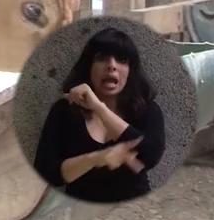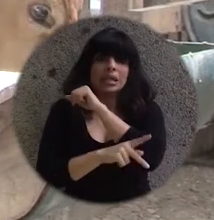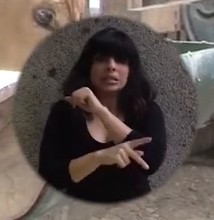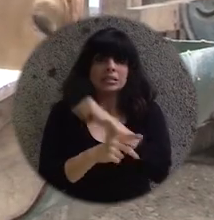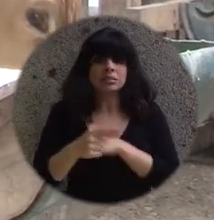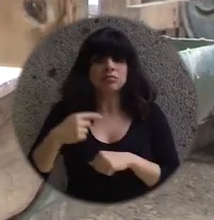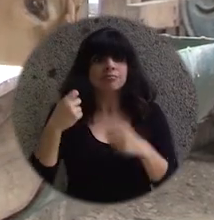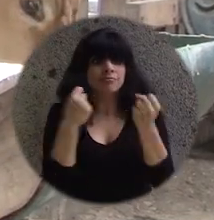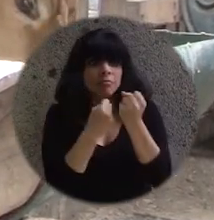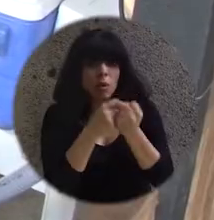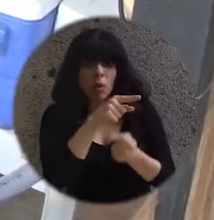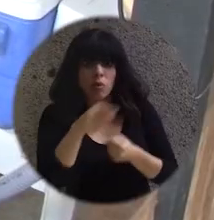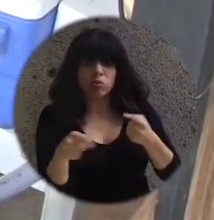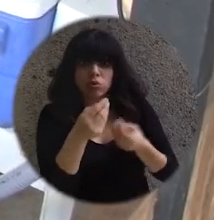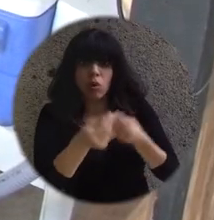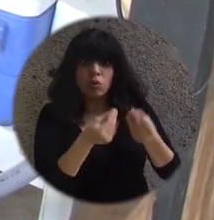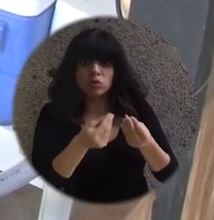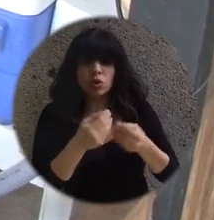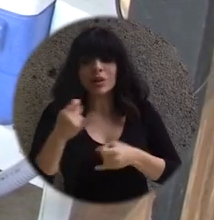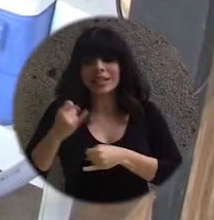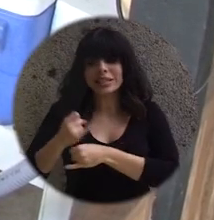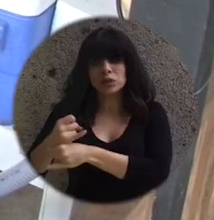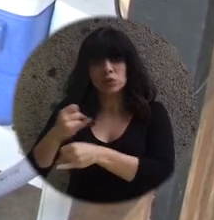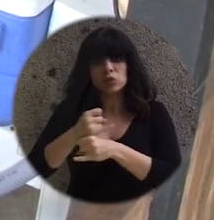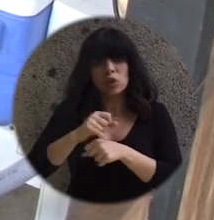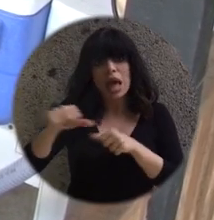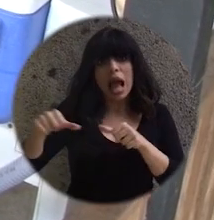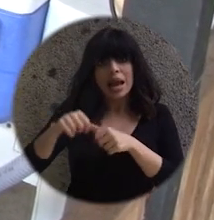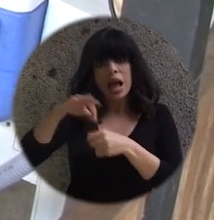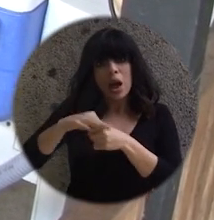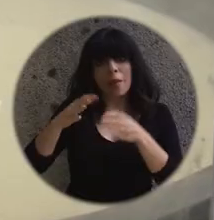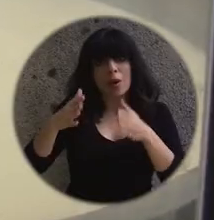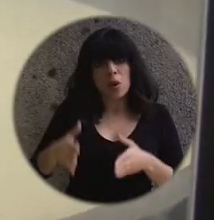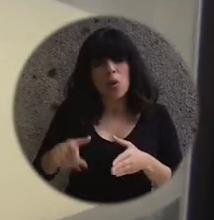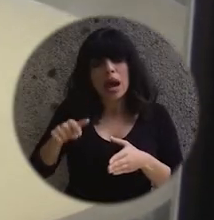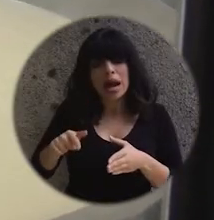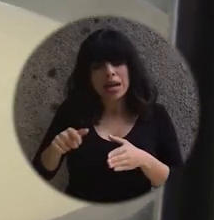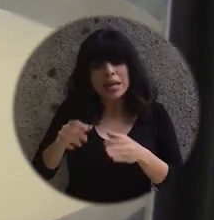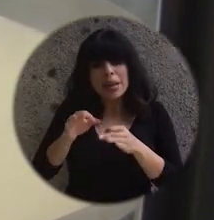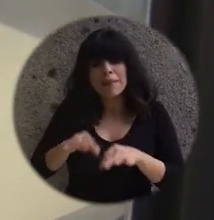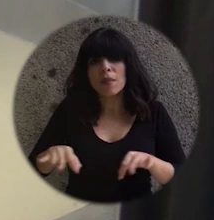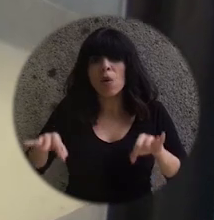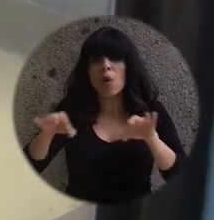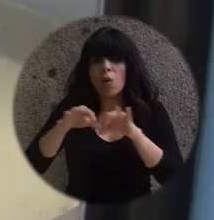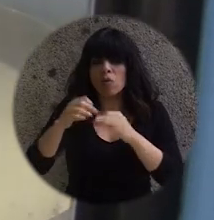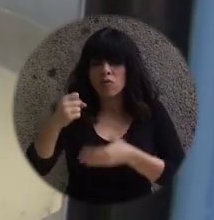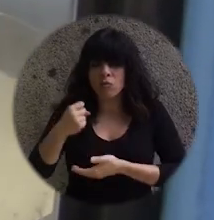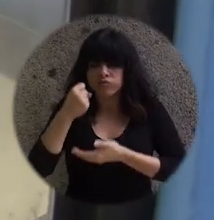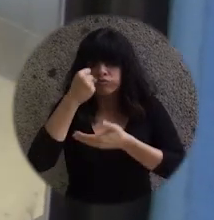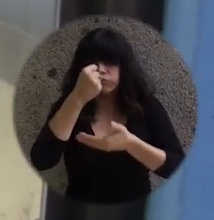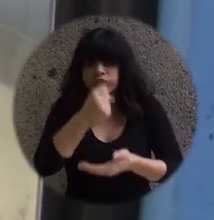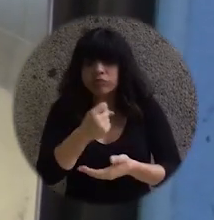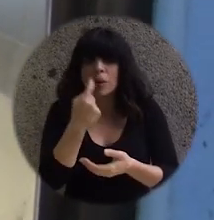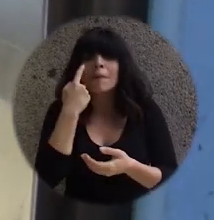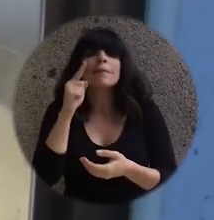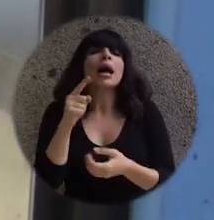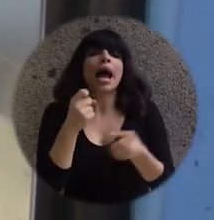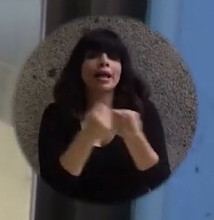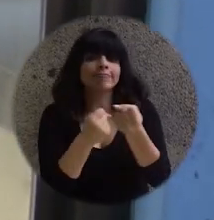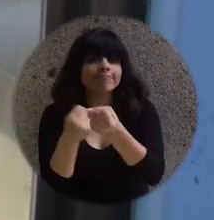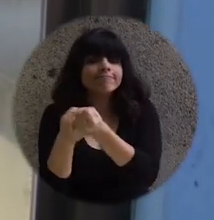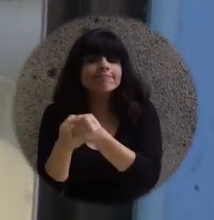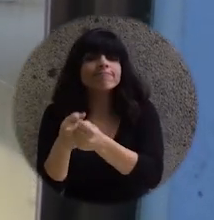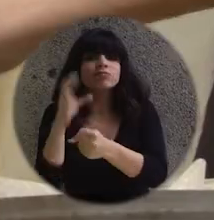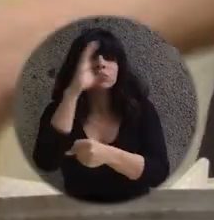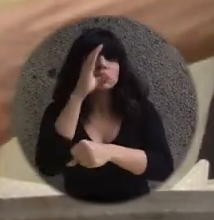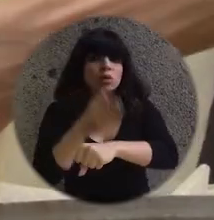esa producción, las instituciones del sector agropecuario dedican importante cantidad de recursos para impulsar